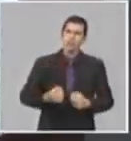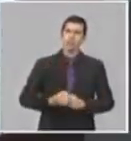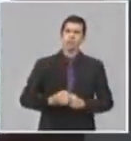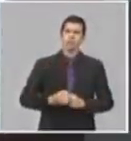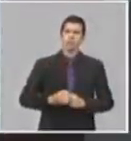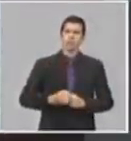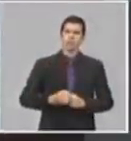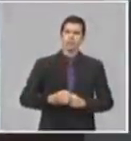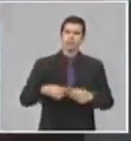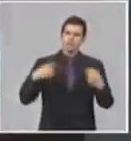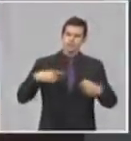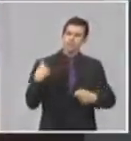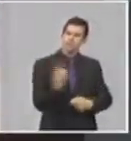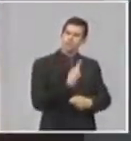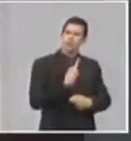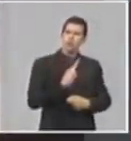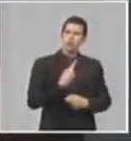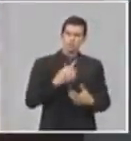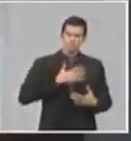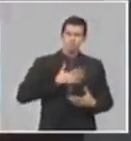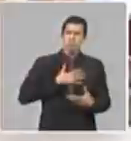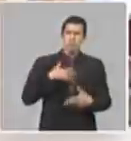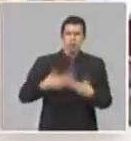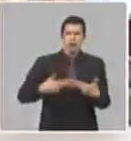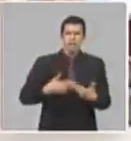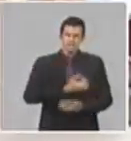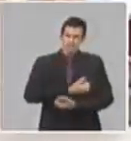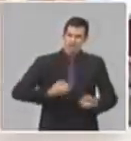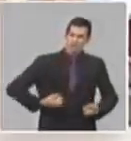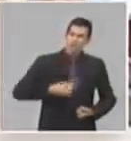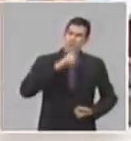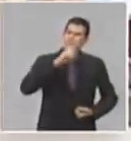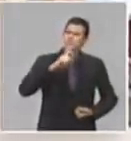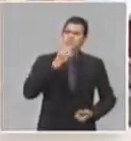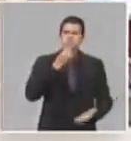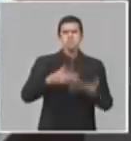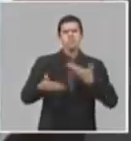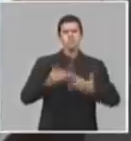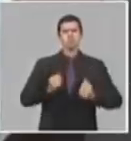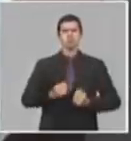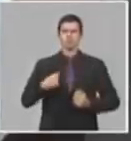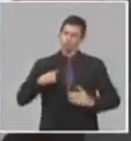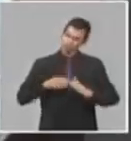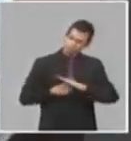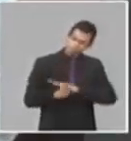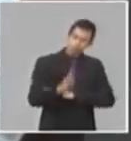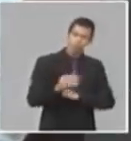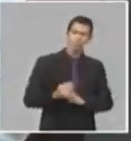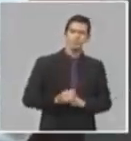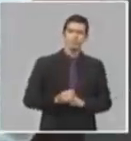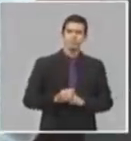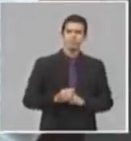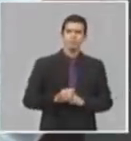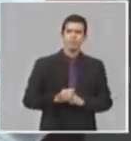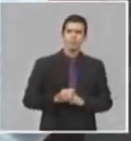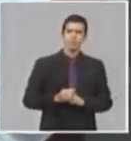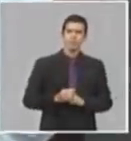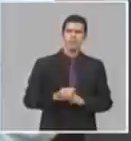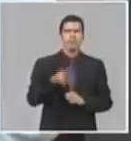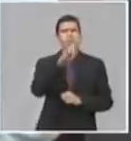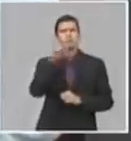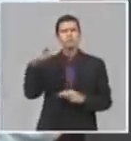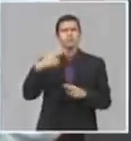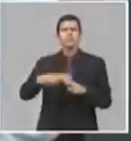y con nuestros propios esfuerzos, es desafiar poderosas fuerzas dominantes dentro y fuera del ámbito nacional y